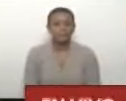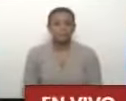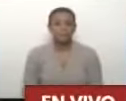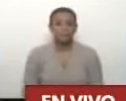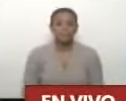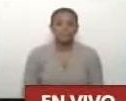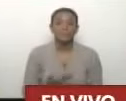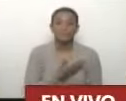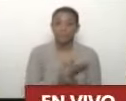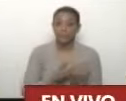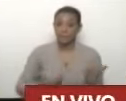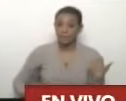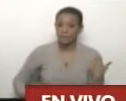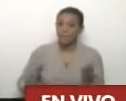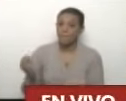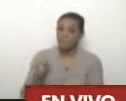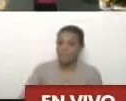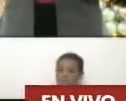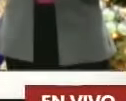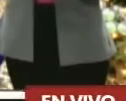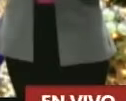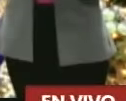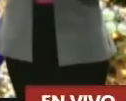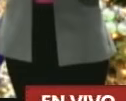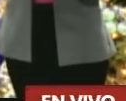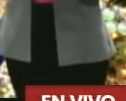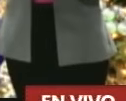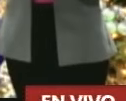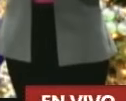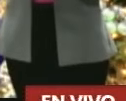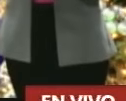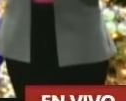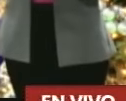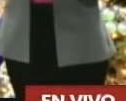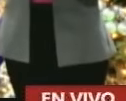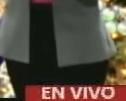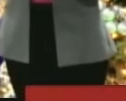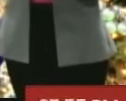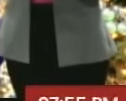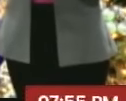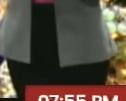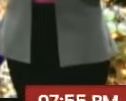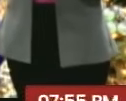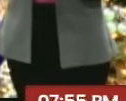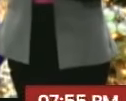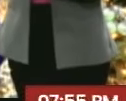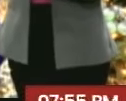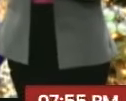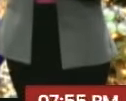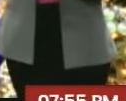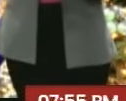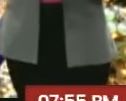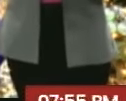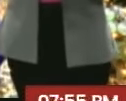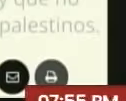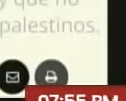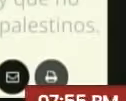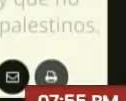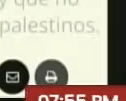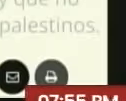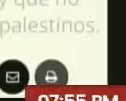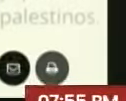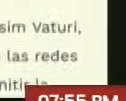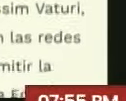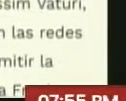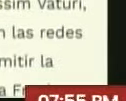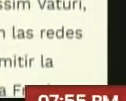Bueno, presidente, revisemos otra perspectiva acerca de este tema. Vamos a últimas noticias porque el vicepresidente